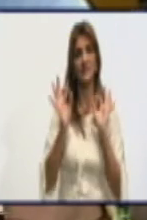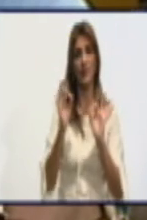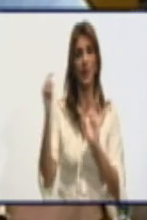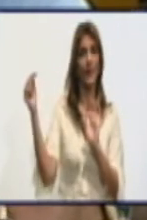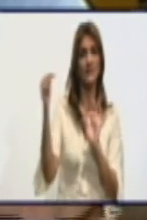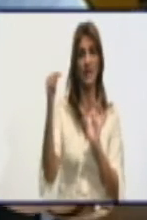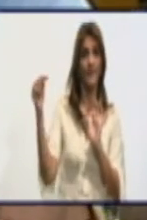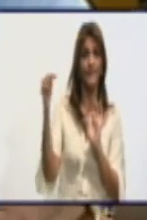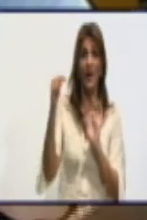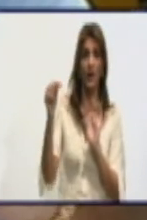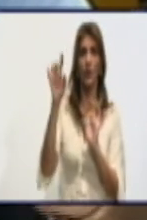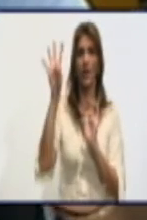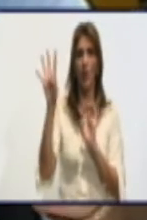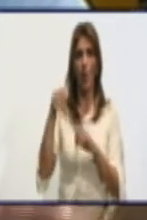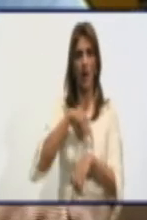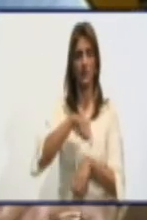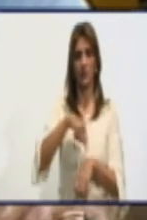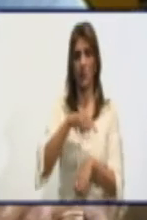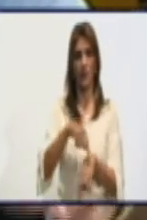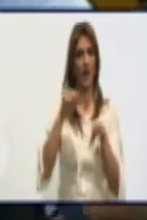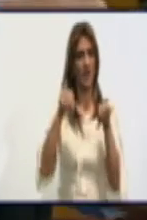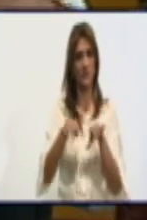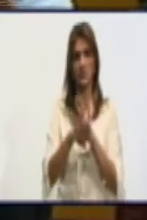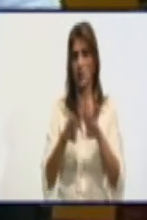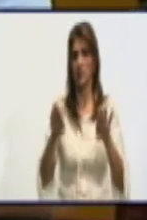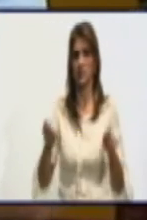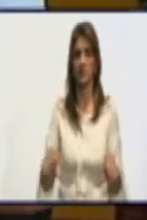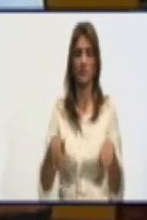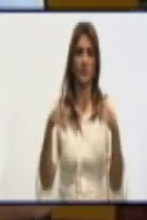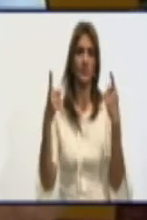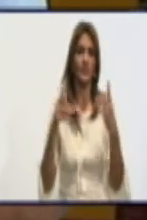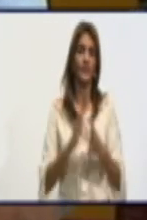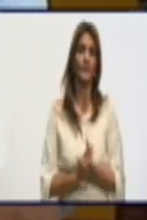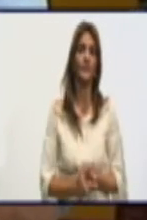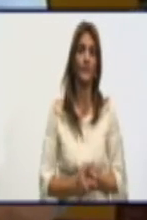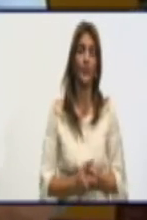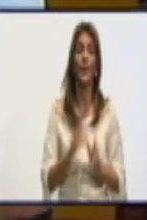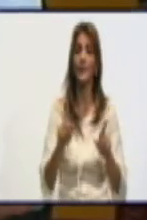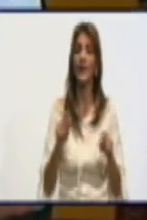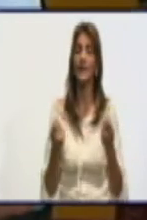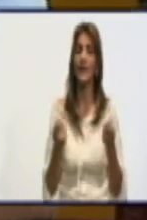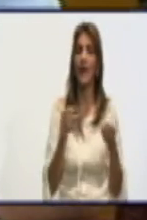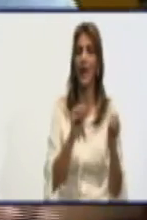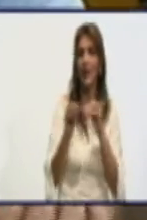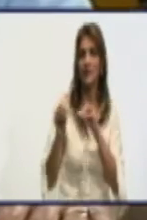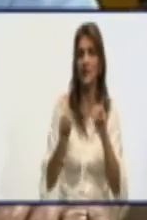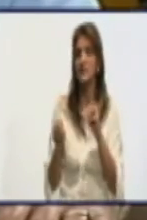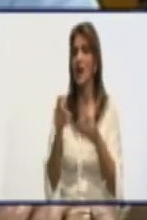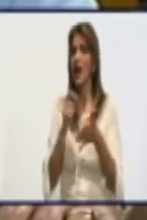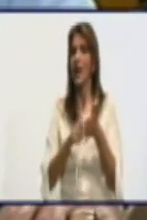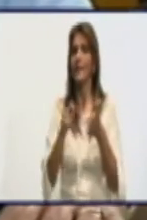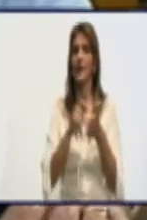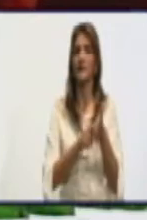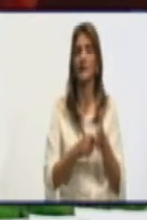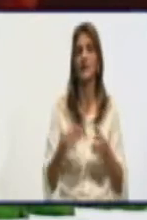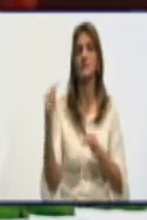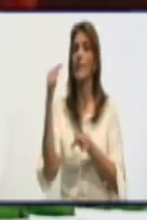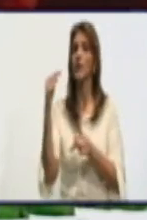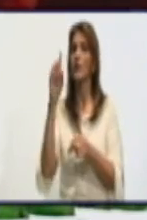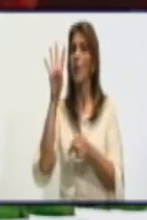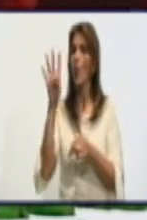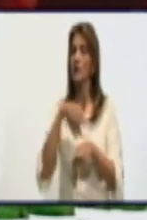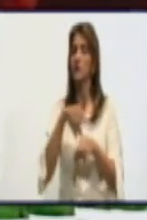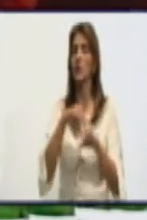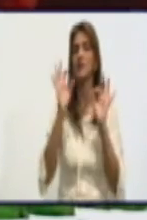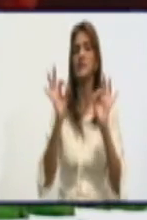menos de 4 horas. Eso es una premisa que tenemos que cumplir. Hay que adaptarse a la planificación preventiva que hemos hecho. Gracias, Solís, por haber estado